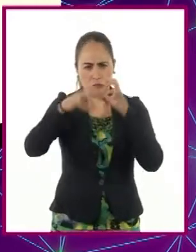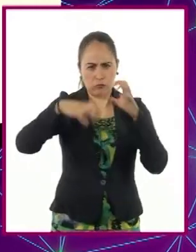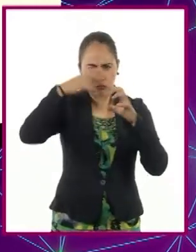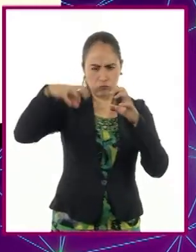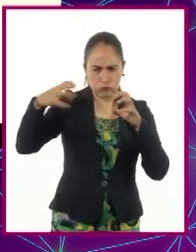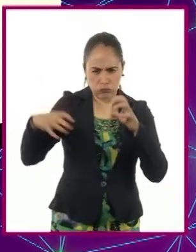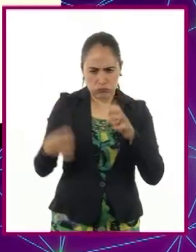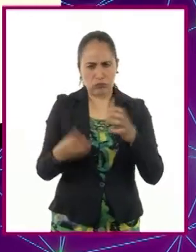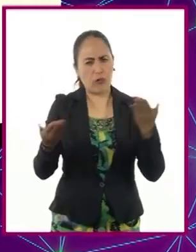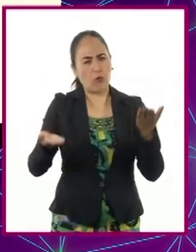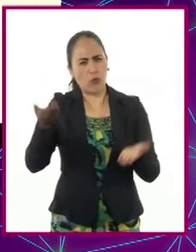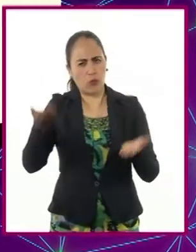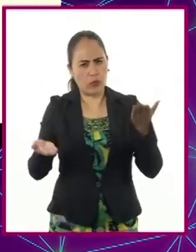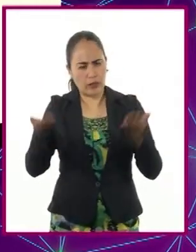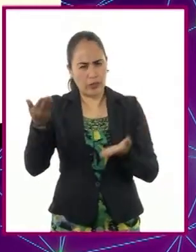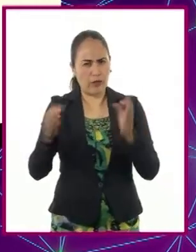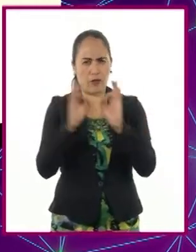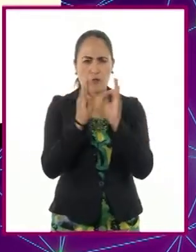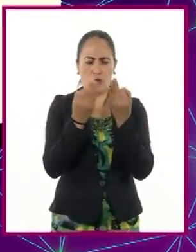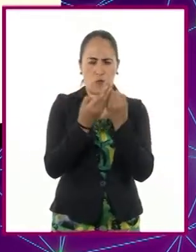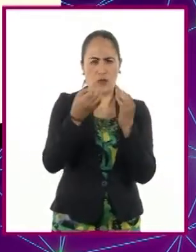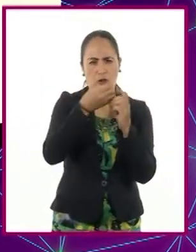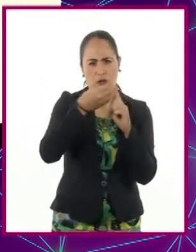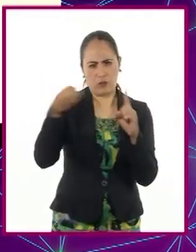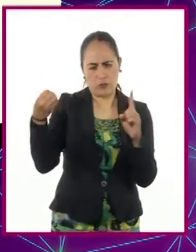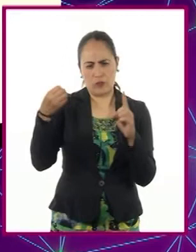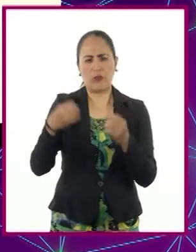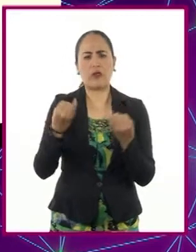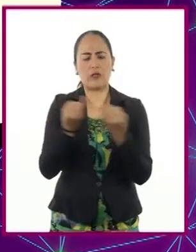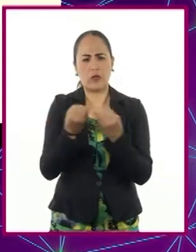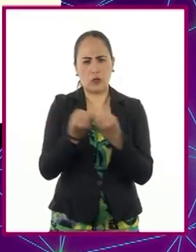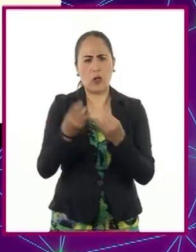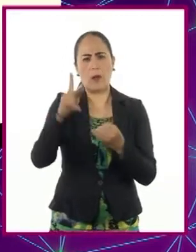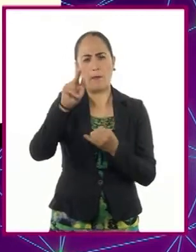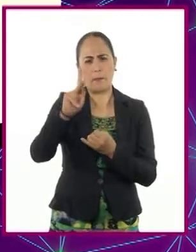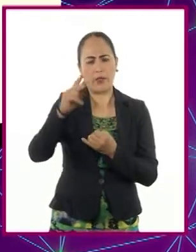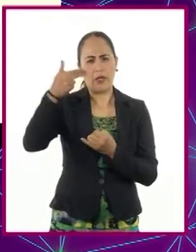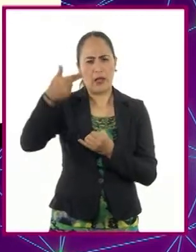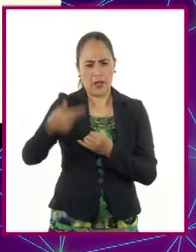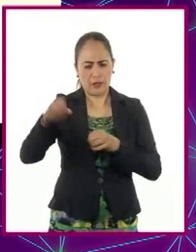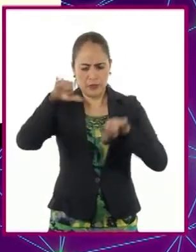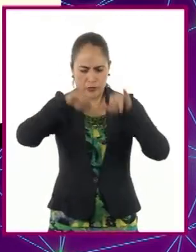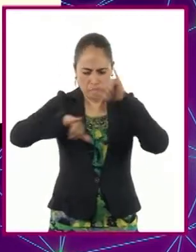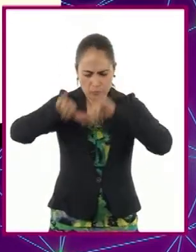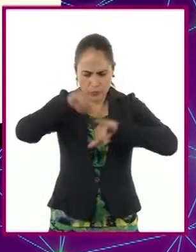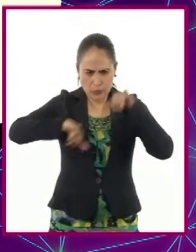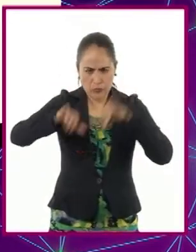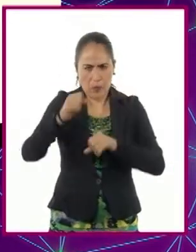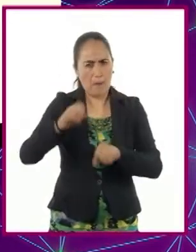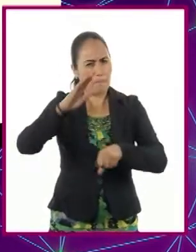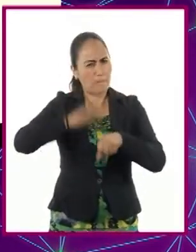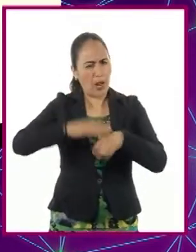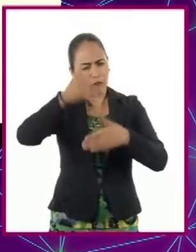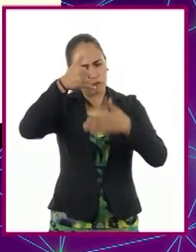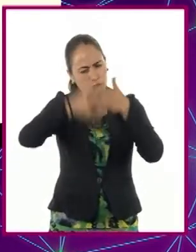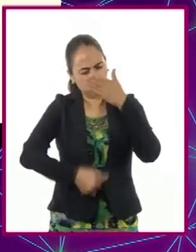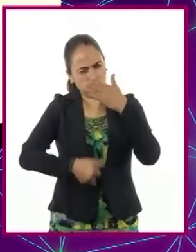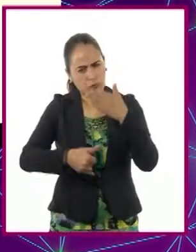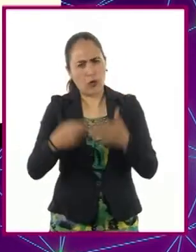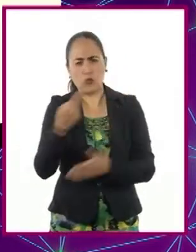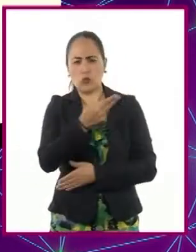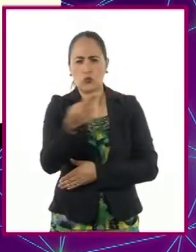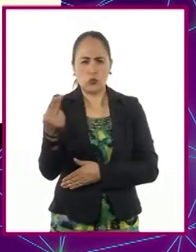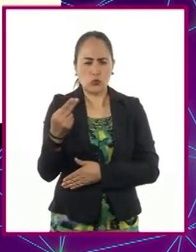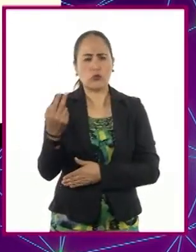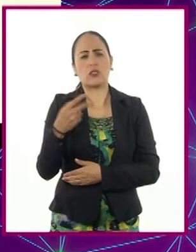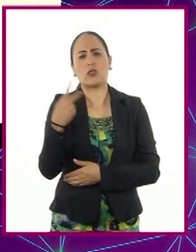balanceo de ecuaciones químicas, identificar el pH de algunas sustancias, entre muchos temas más que les servirán para que sus clases sean